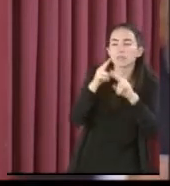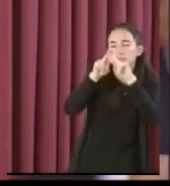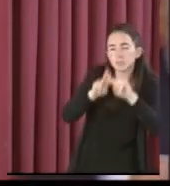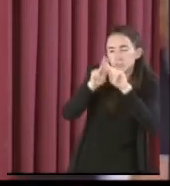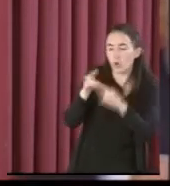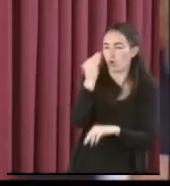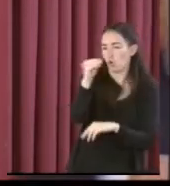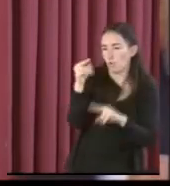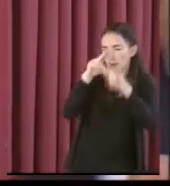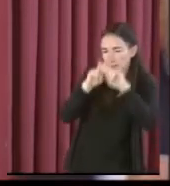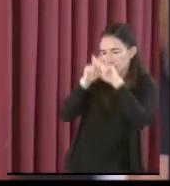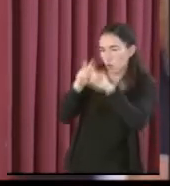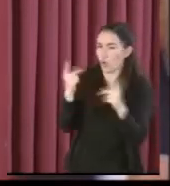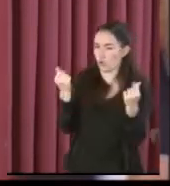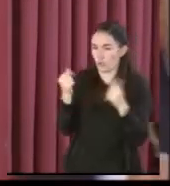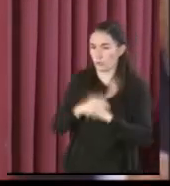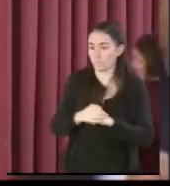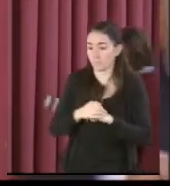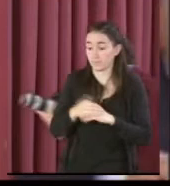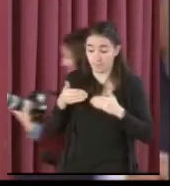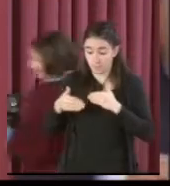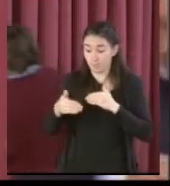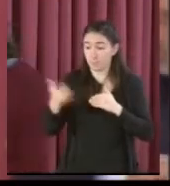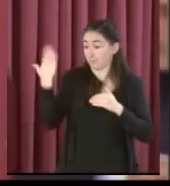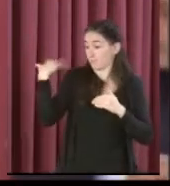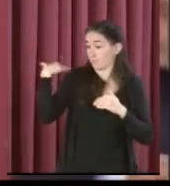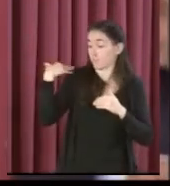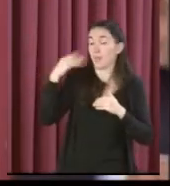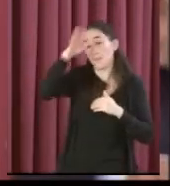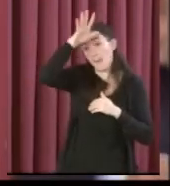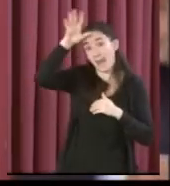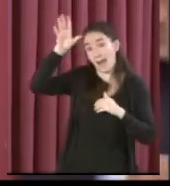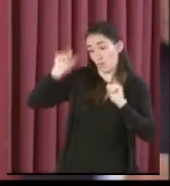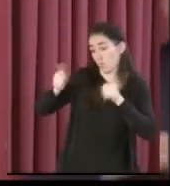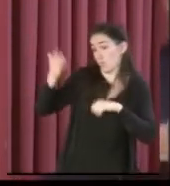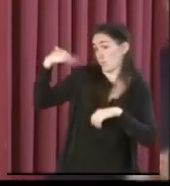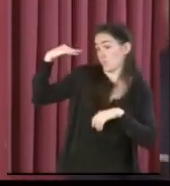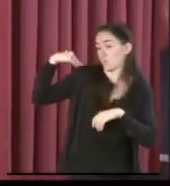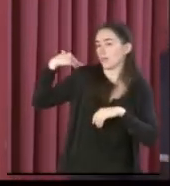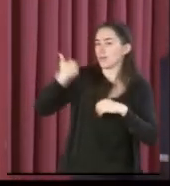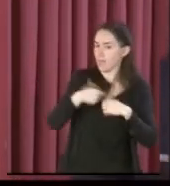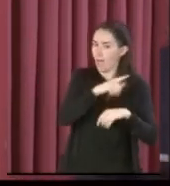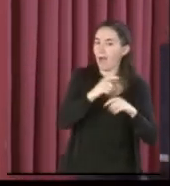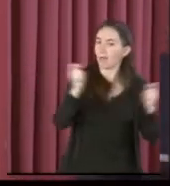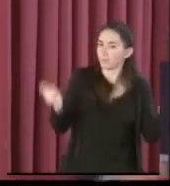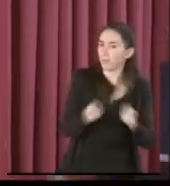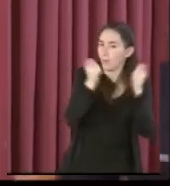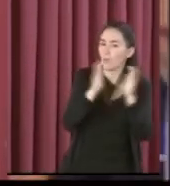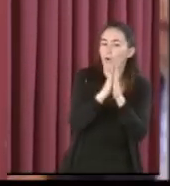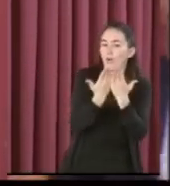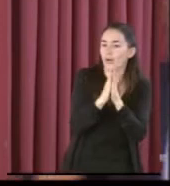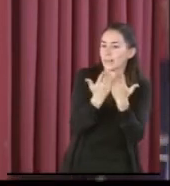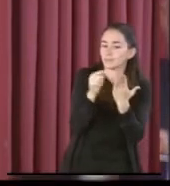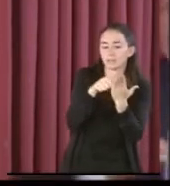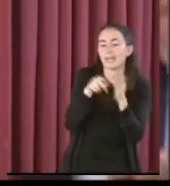logroñesa. A principios de verano, por cierto, presentó ya su primer estudio monográfico, centrado en el ocio nocturno entre los jóvenes de